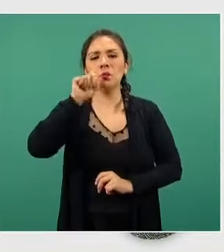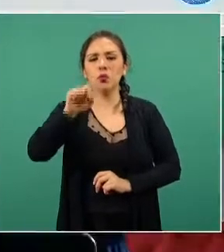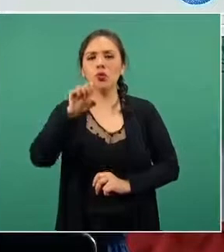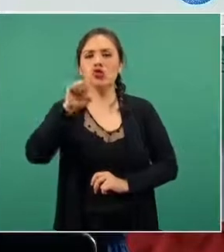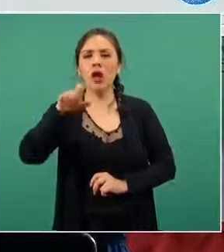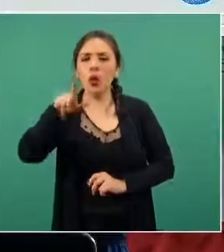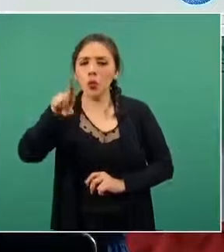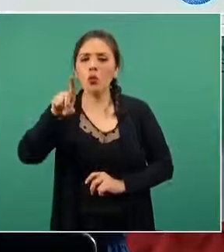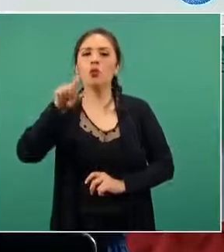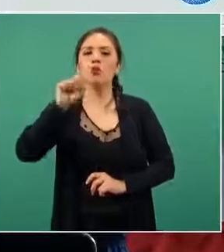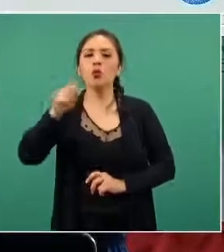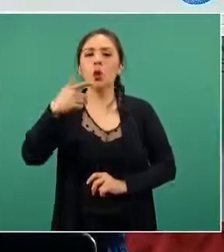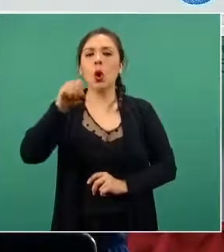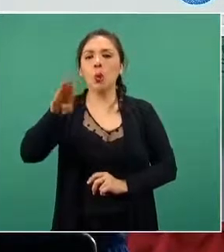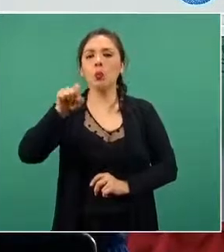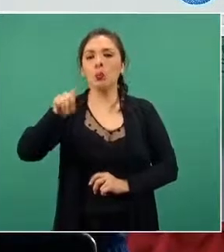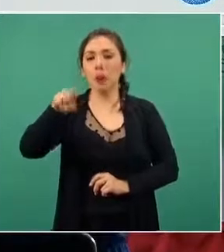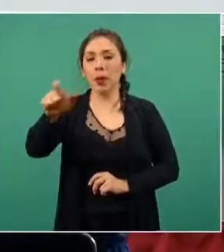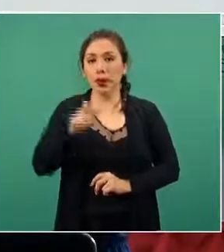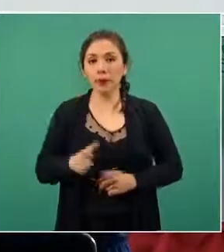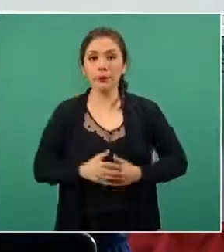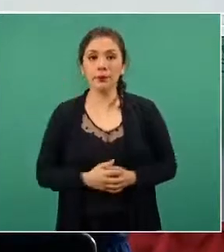coviduti.salud.gov.mx. La siguiente, por favor.